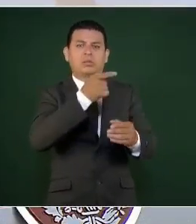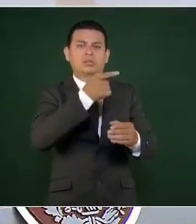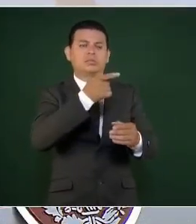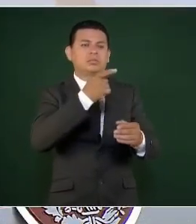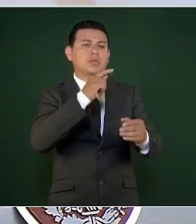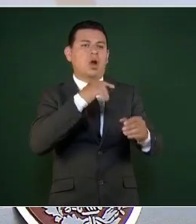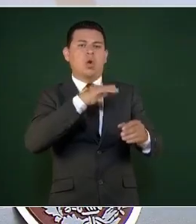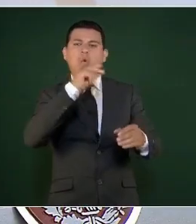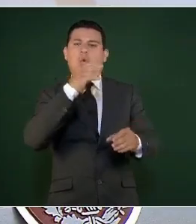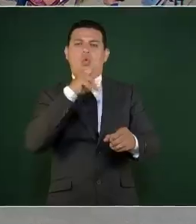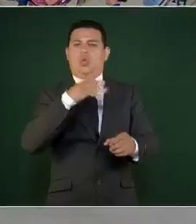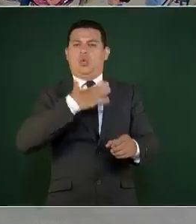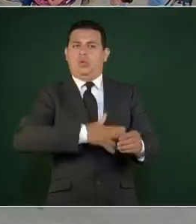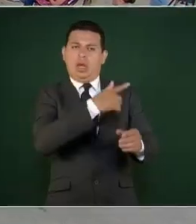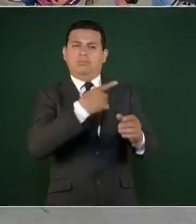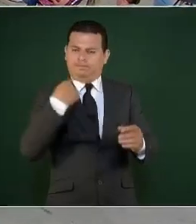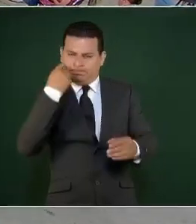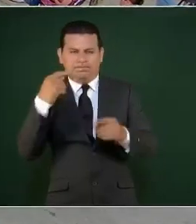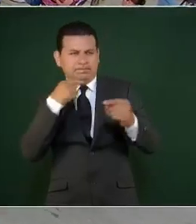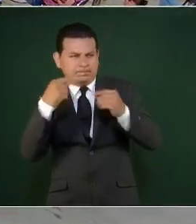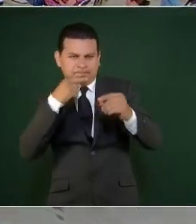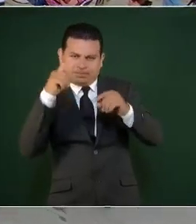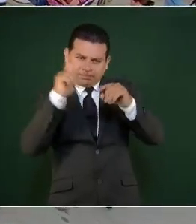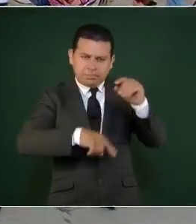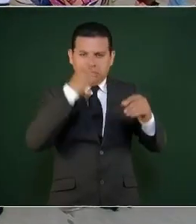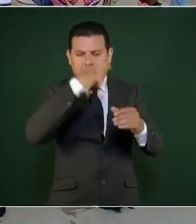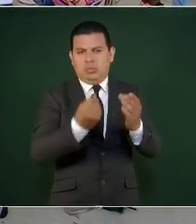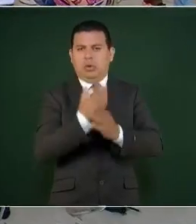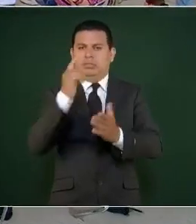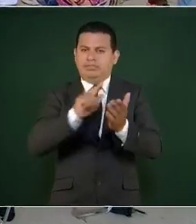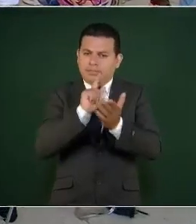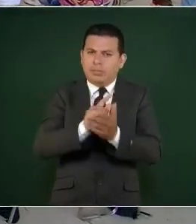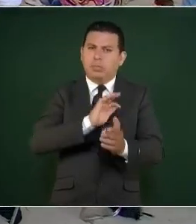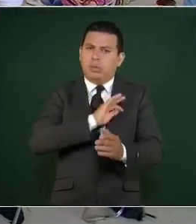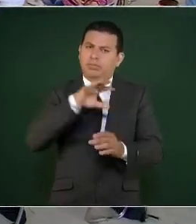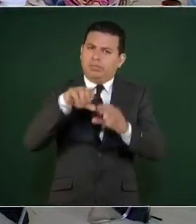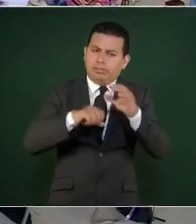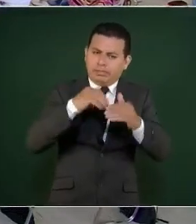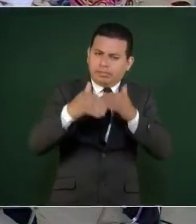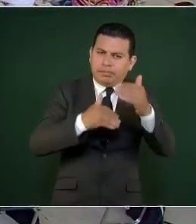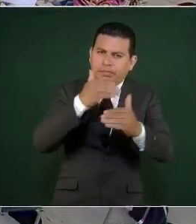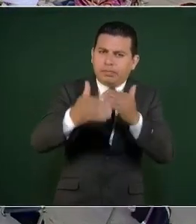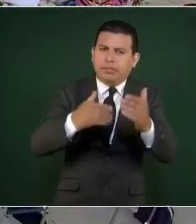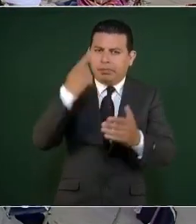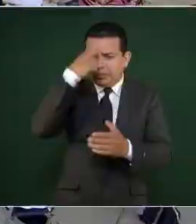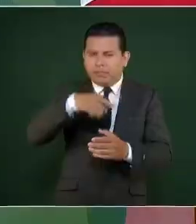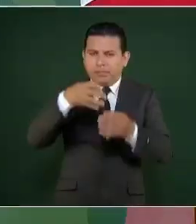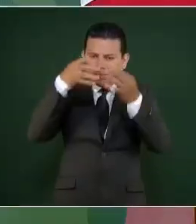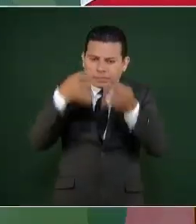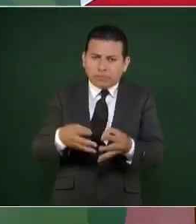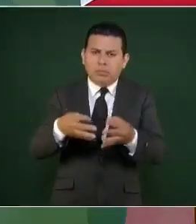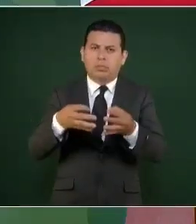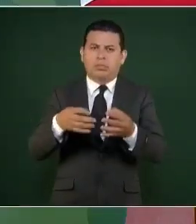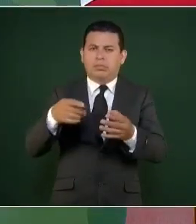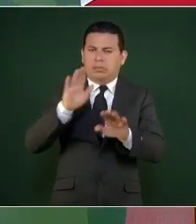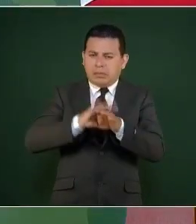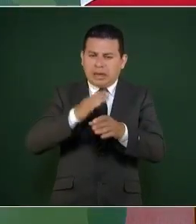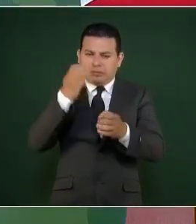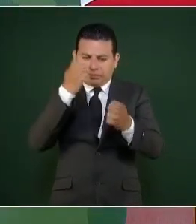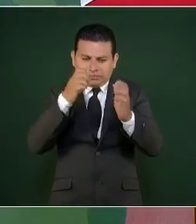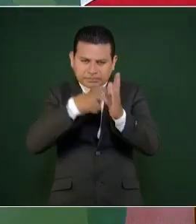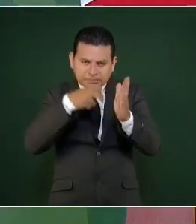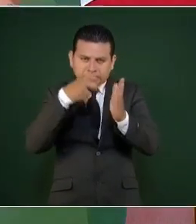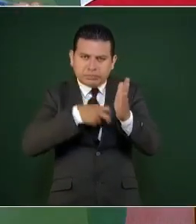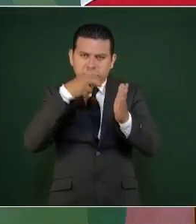discriminatoria. Y hemos, nunca creo habíamos logrado una coordinación en el gabinete tan profunda